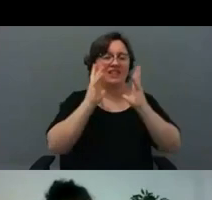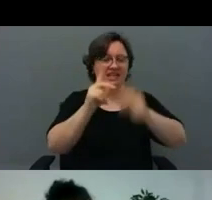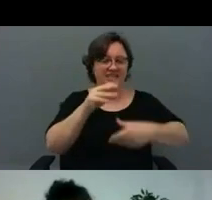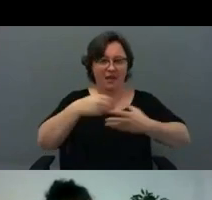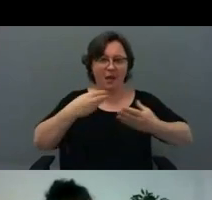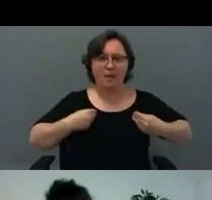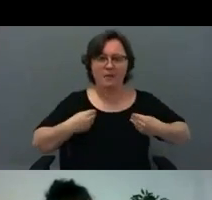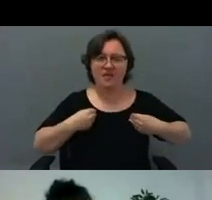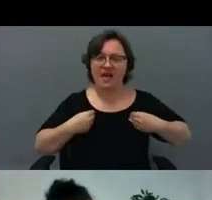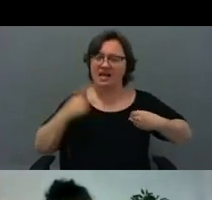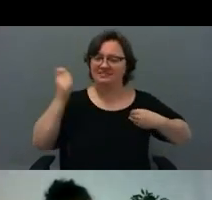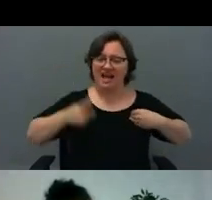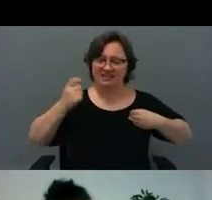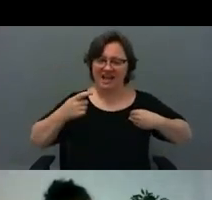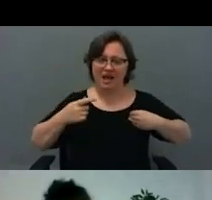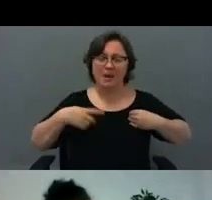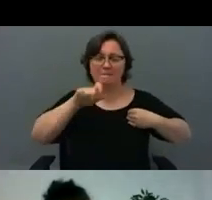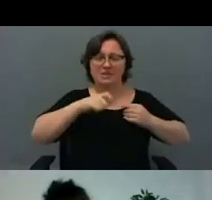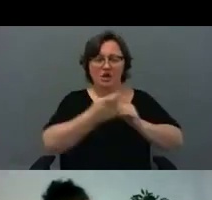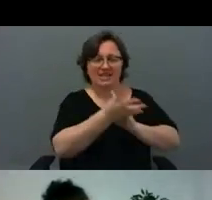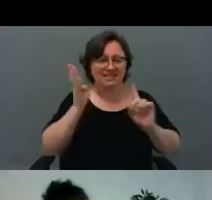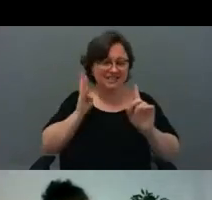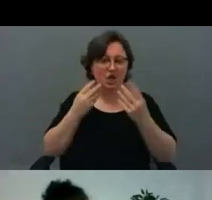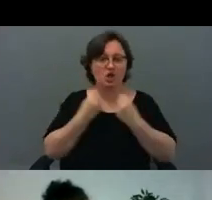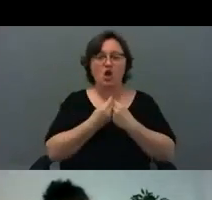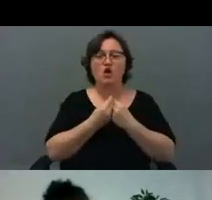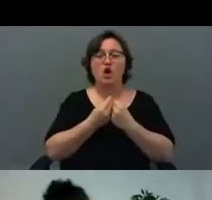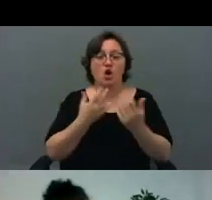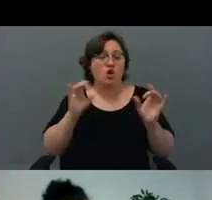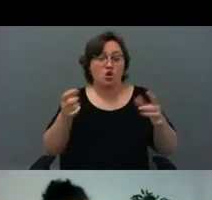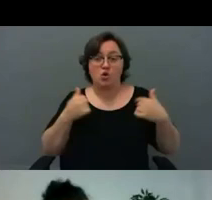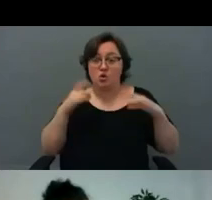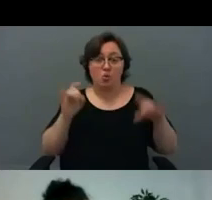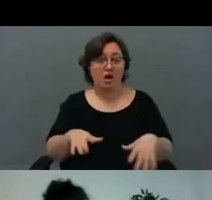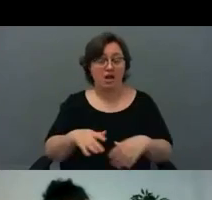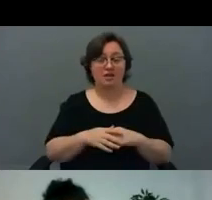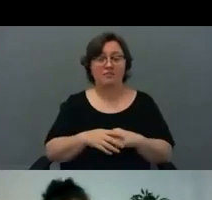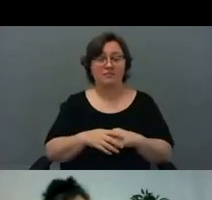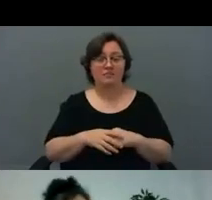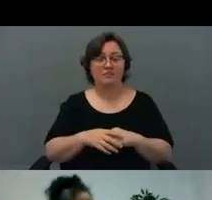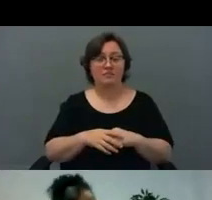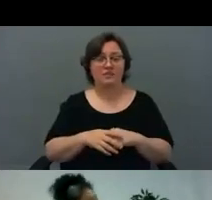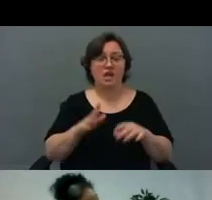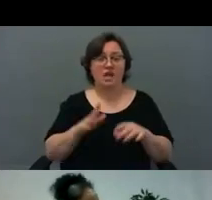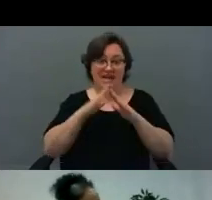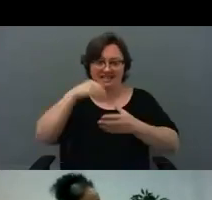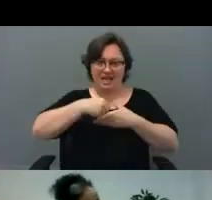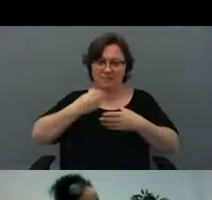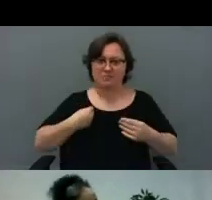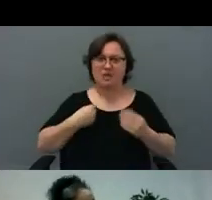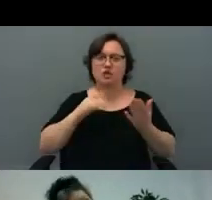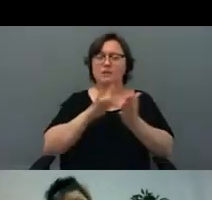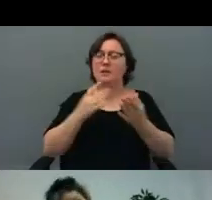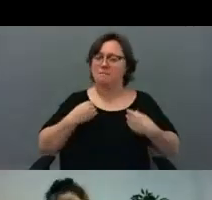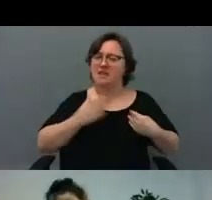vida individual, con más gente, igual que la tengo yo. Y también vivo en la misma casa, yo también hago una